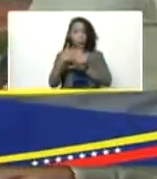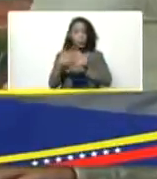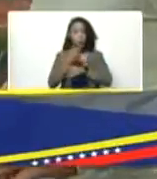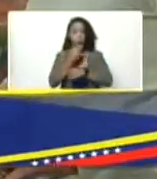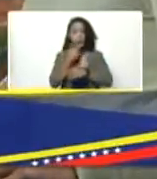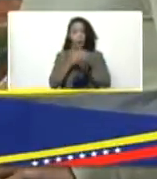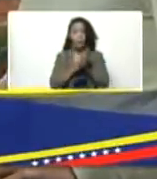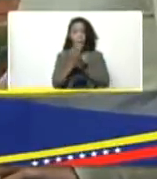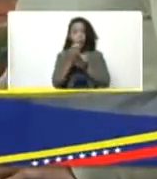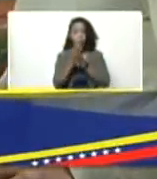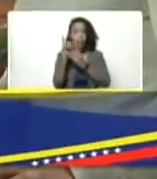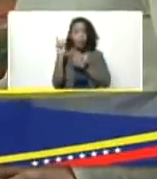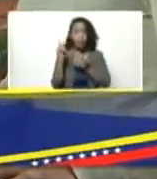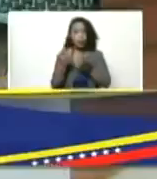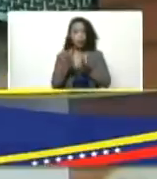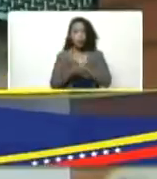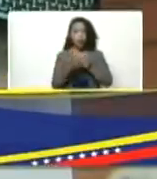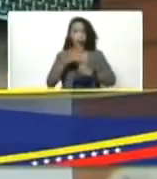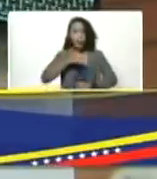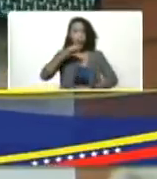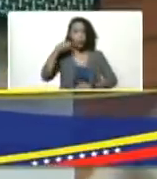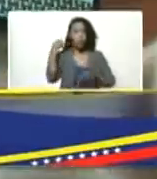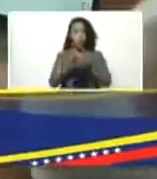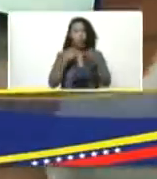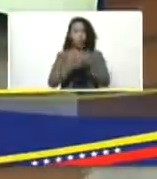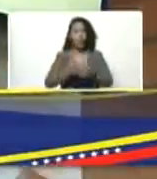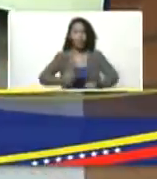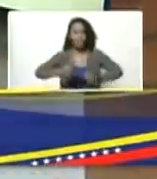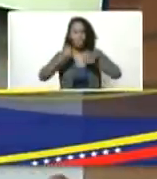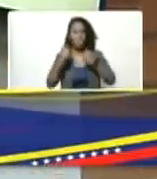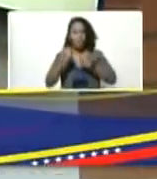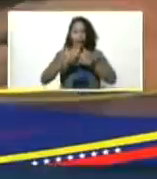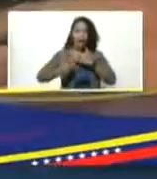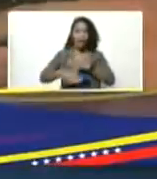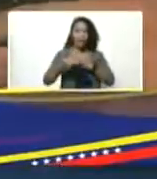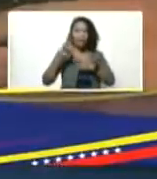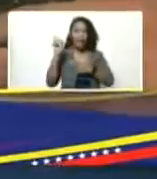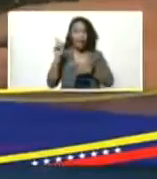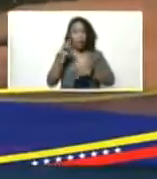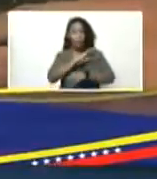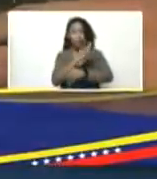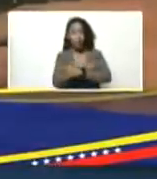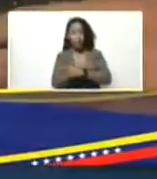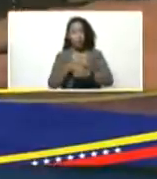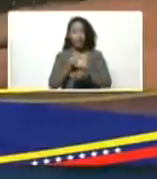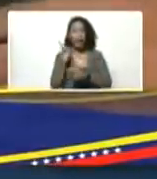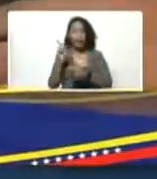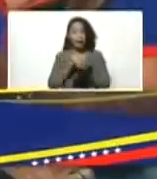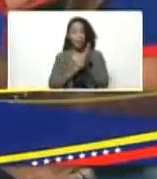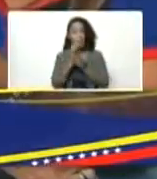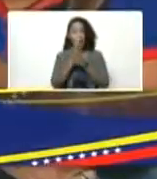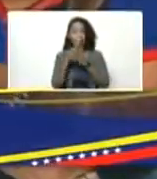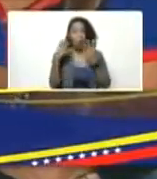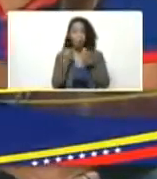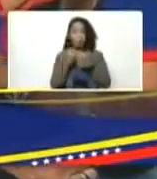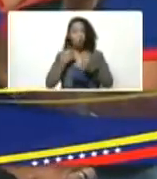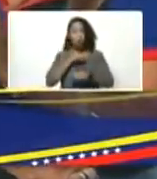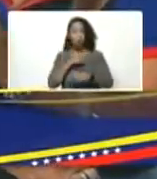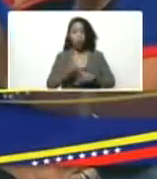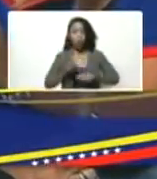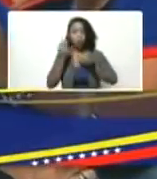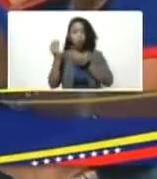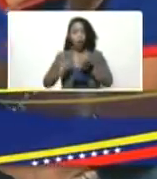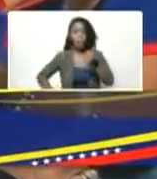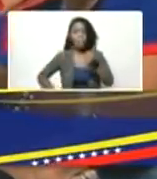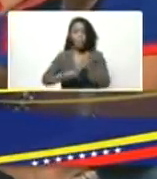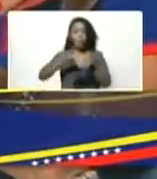emprendimiento. Estamos impregnados de su espíritu de lucha, de sus ganas de avanzar, y a través de Emprender Juntos le hemos dado el